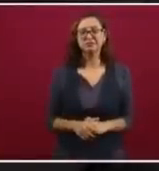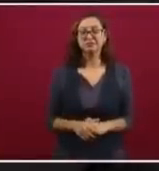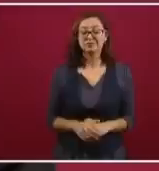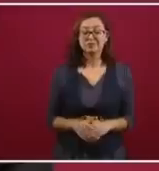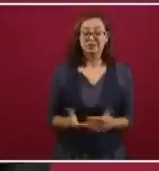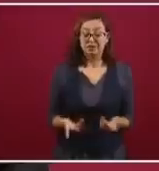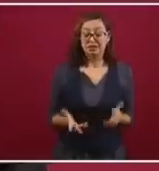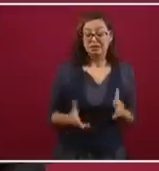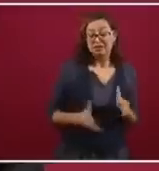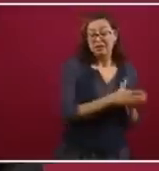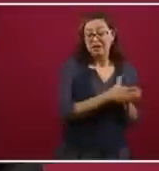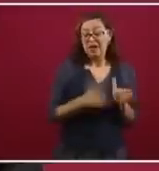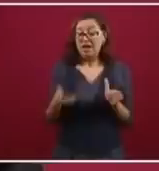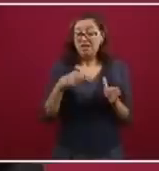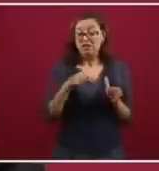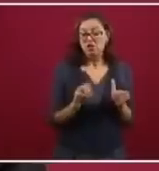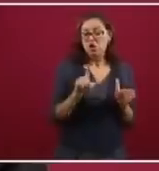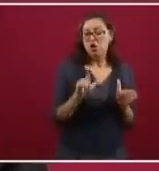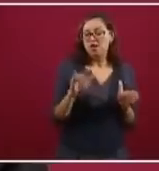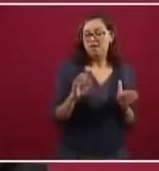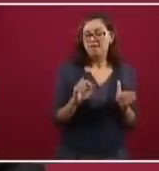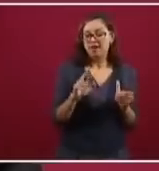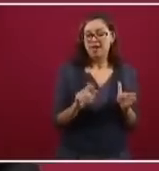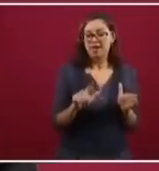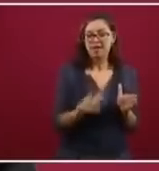Durante el periodo neoliberal